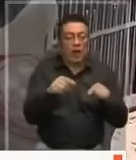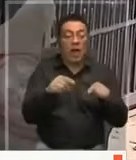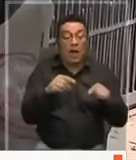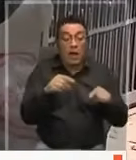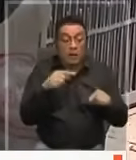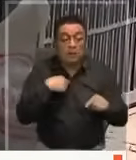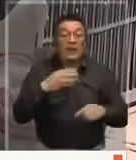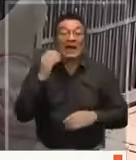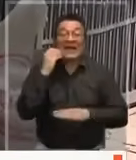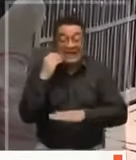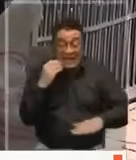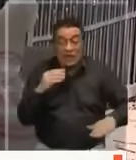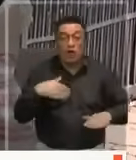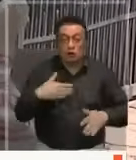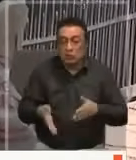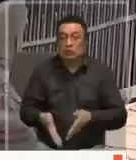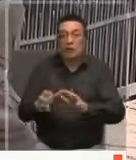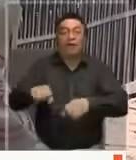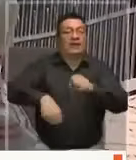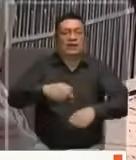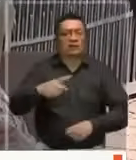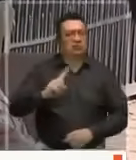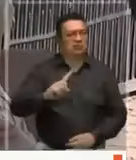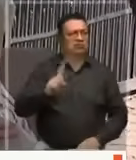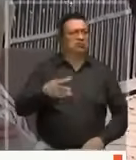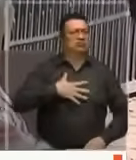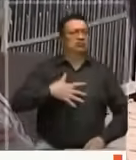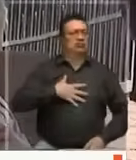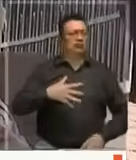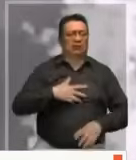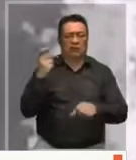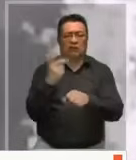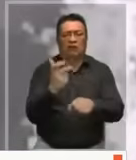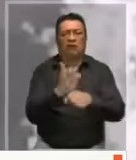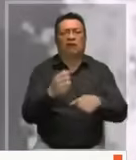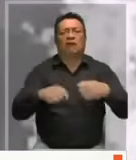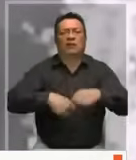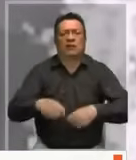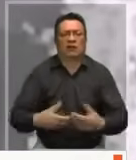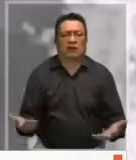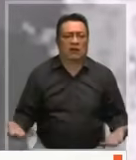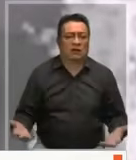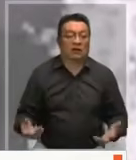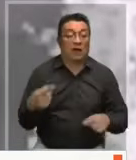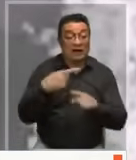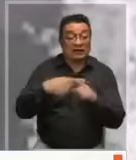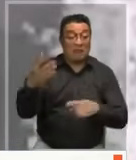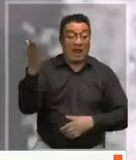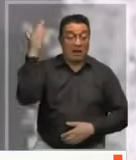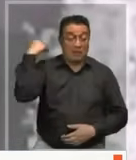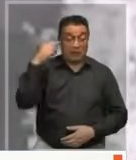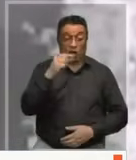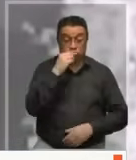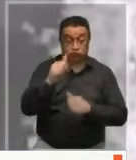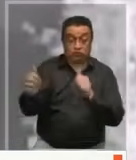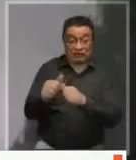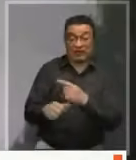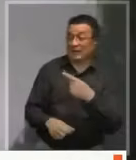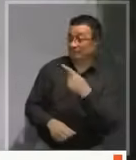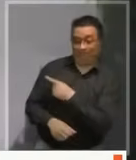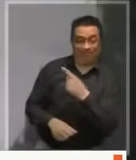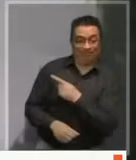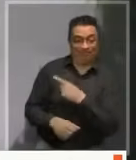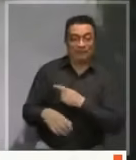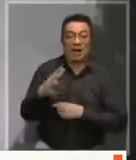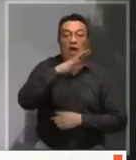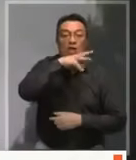yo no me atrevo a dejarlos que salgan a andar en bicicleta porque les quitan las bicicletas. La semana pasada, ya solo pocas calles, ocurrió el asalto a un